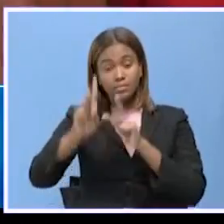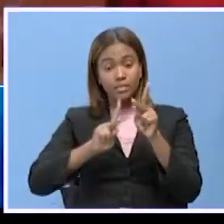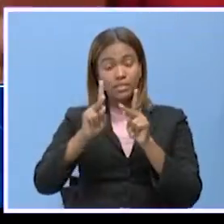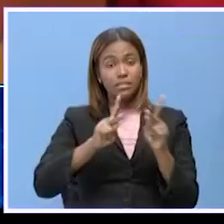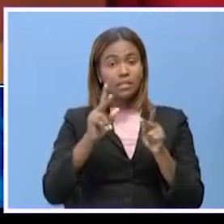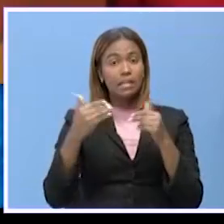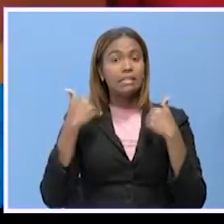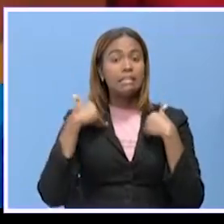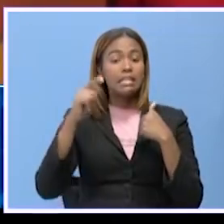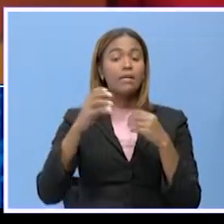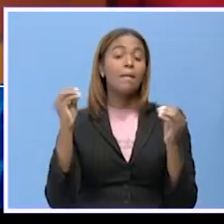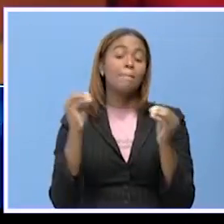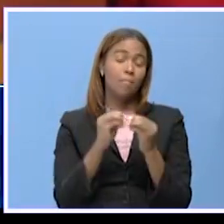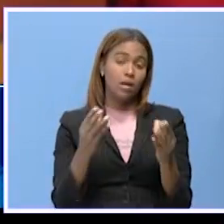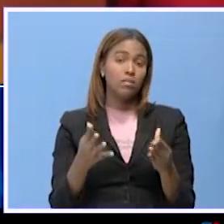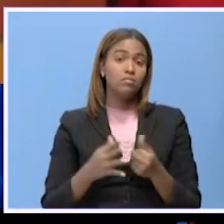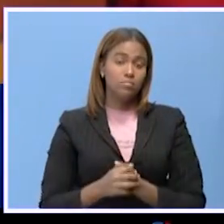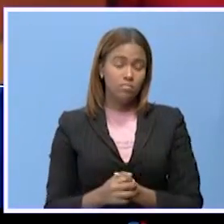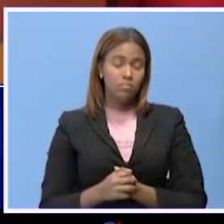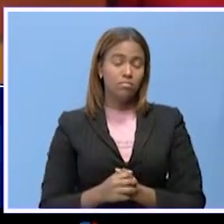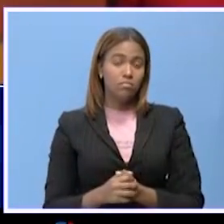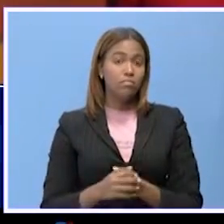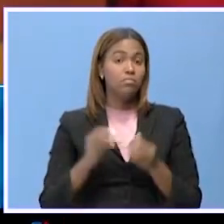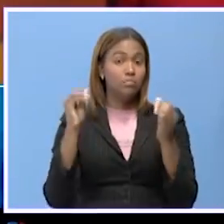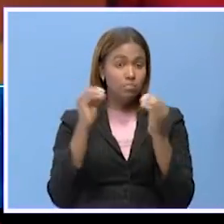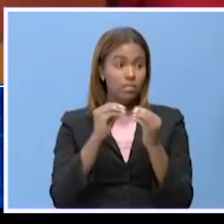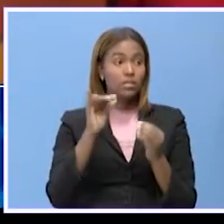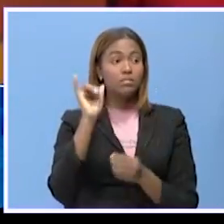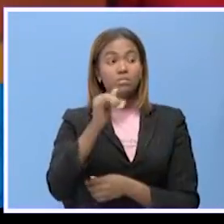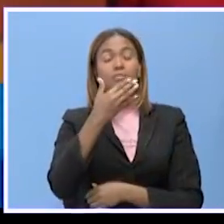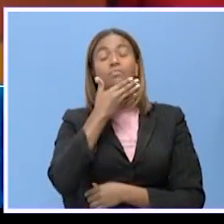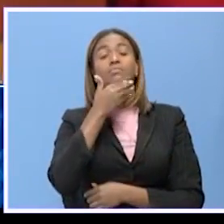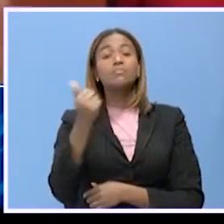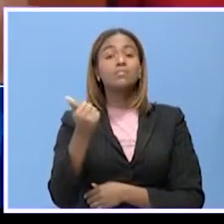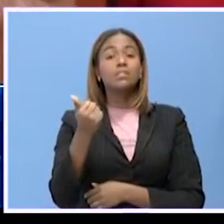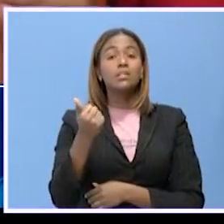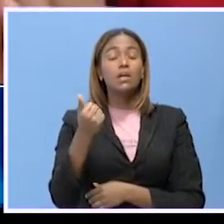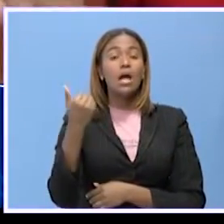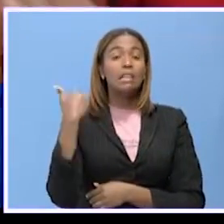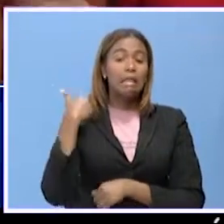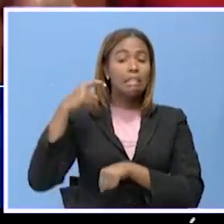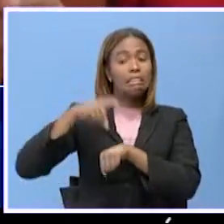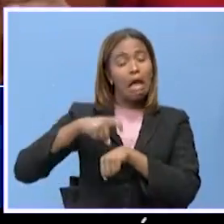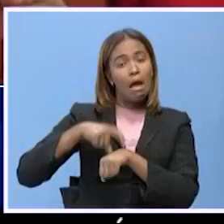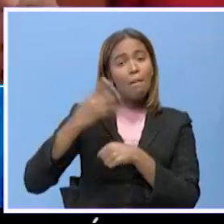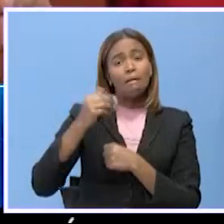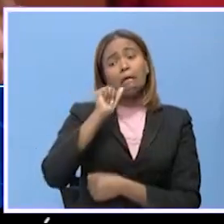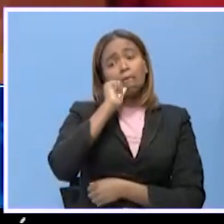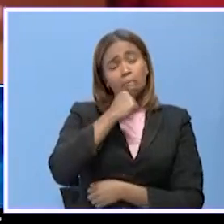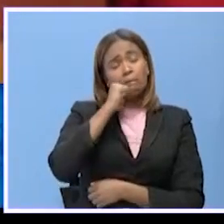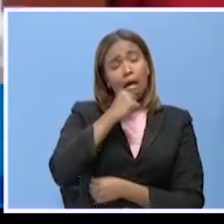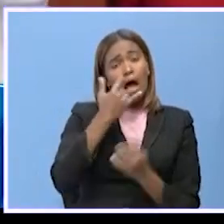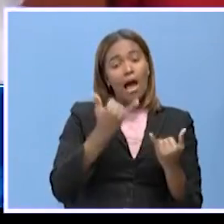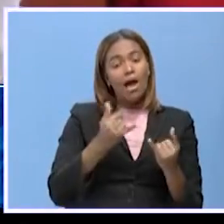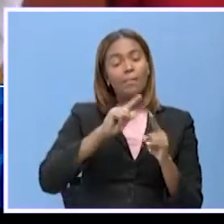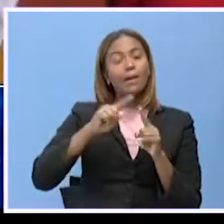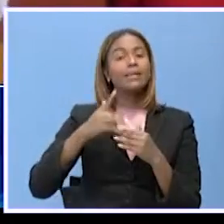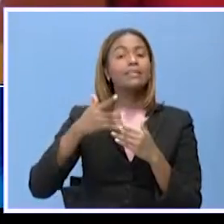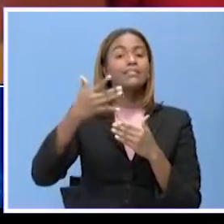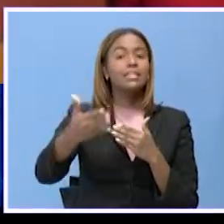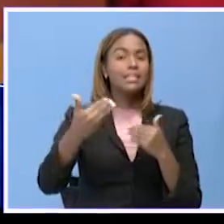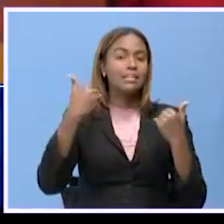deben apretarse más todavía. Más, es mejor que pasemos un tiempecito sufriendo y después